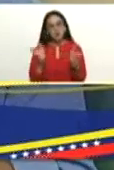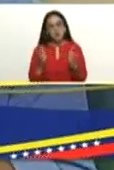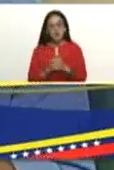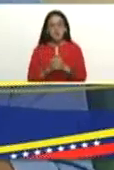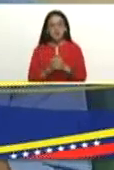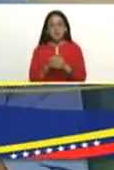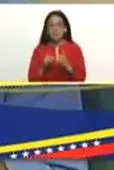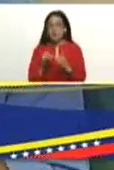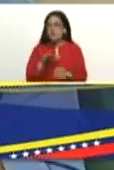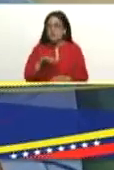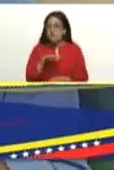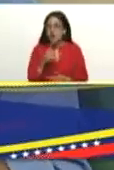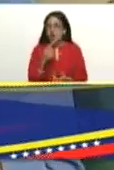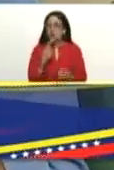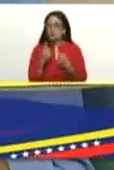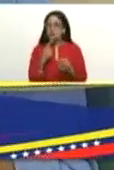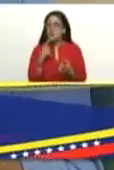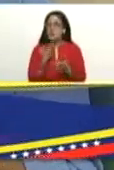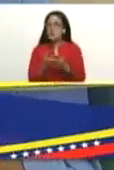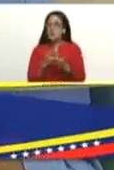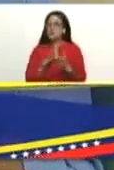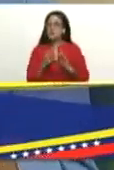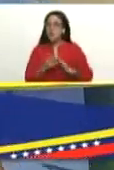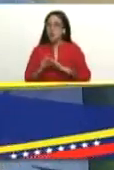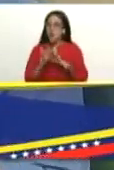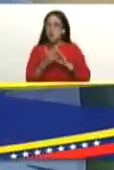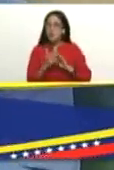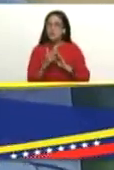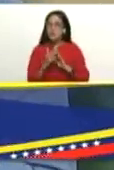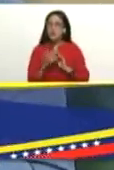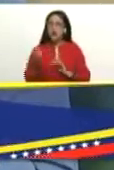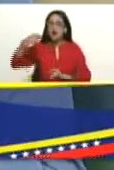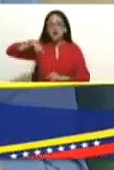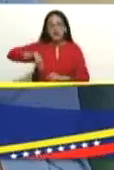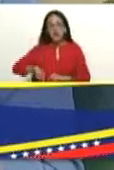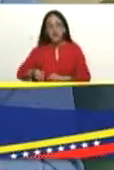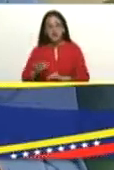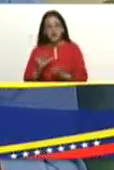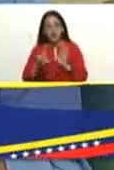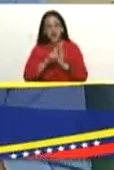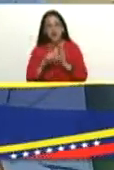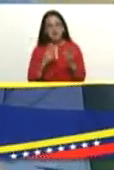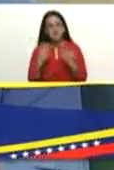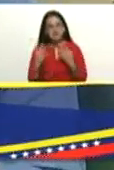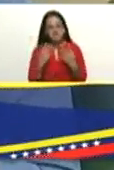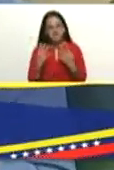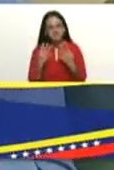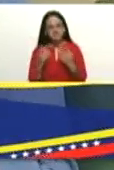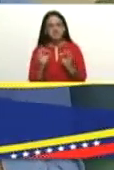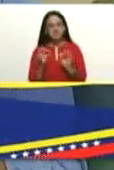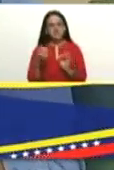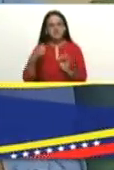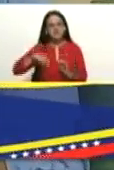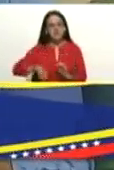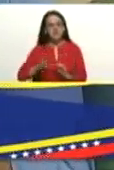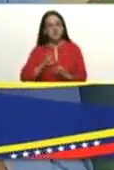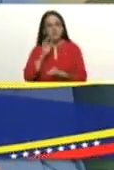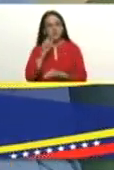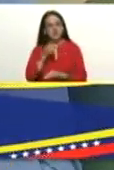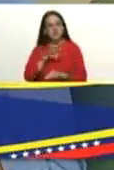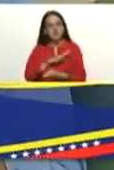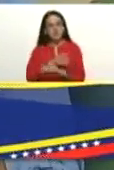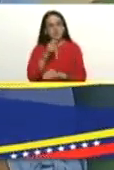consultamos como propuesta de las comunas que los ingresos que se generaban por la ley de convivencia fueran a un fondo del poder popular.